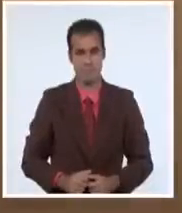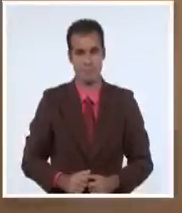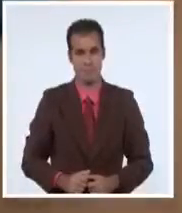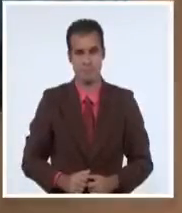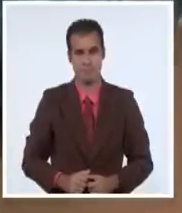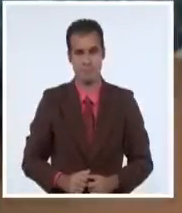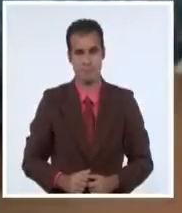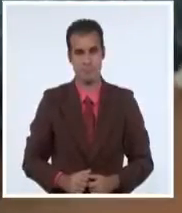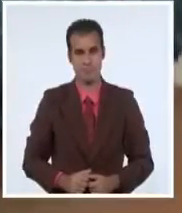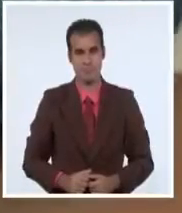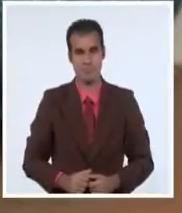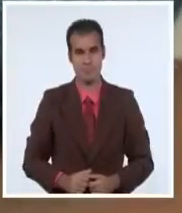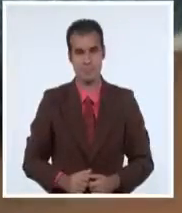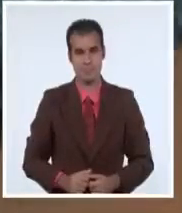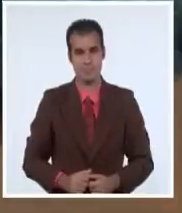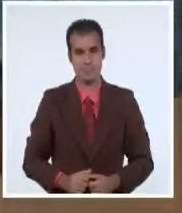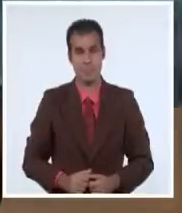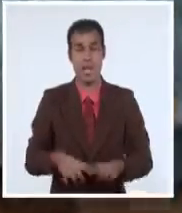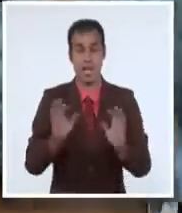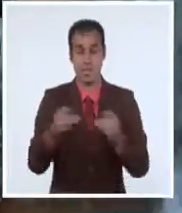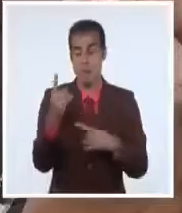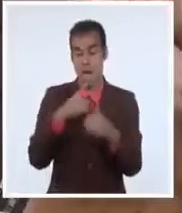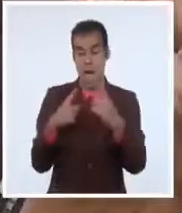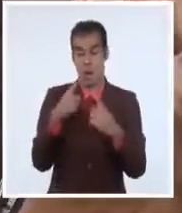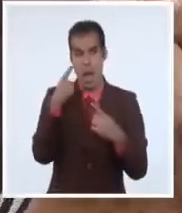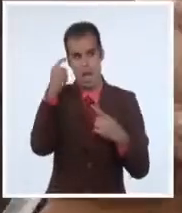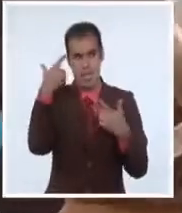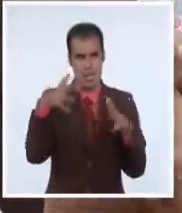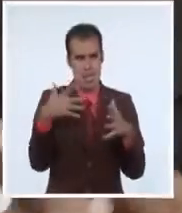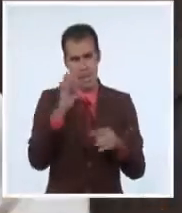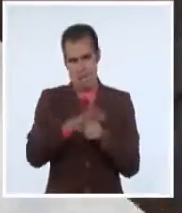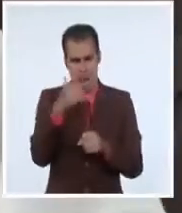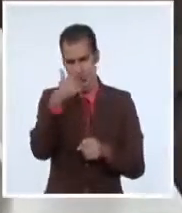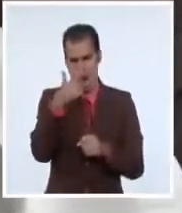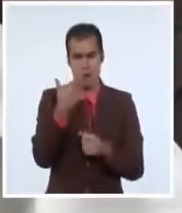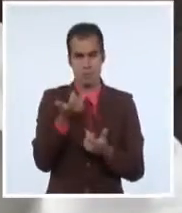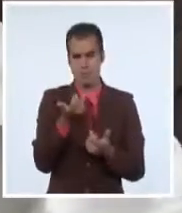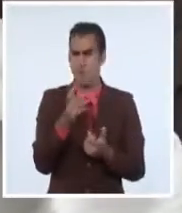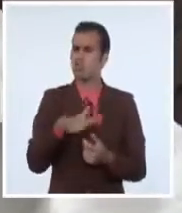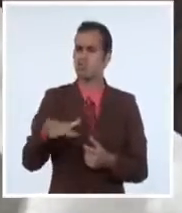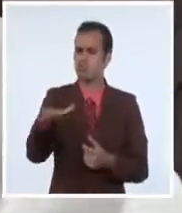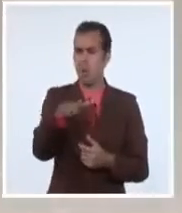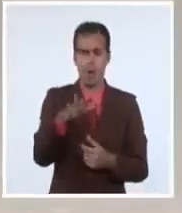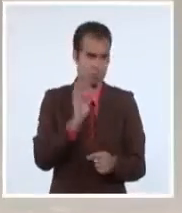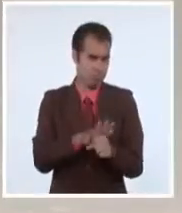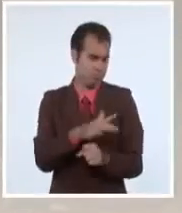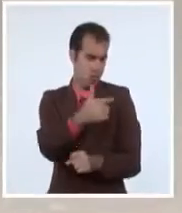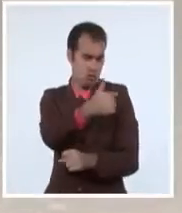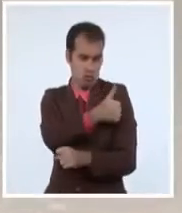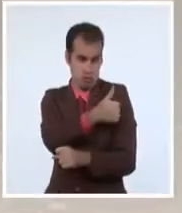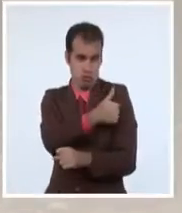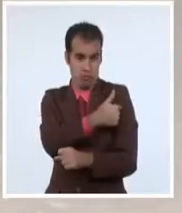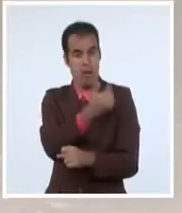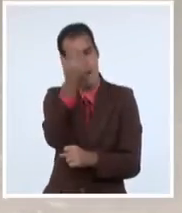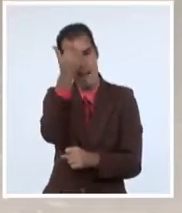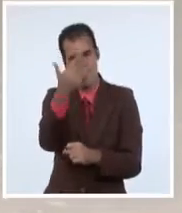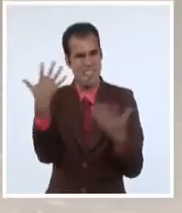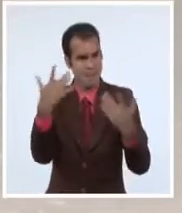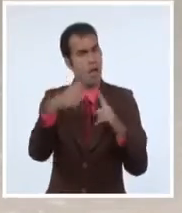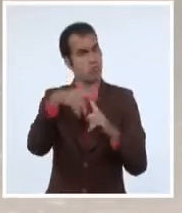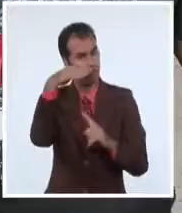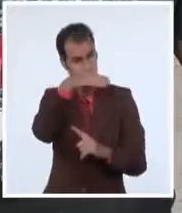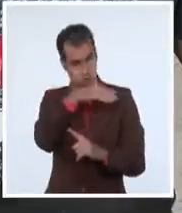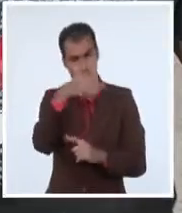Y siempre están los que sienten miedo. Pero en todos llega el sano pinchazo, resultado de la biotecnología cubana,